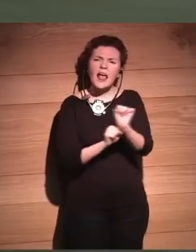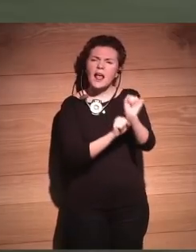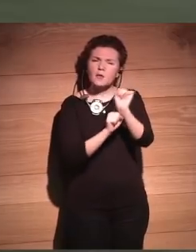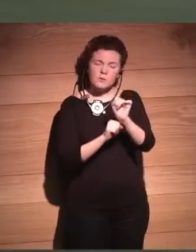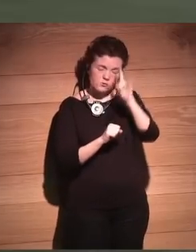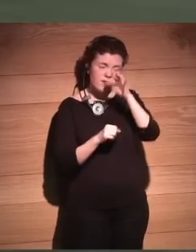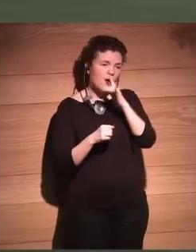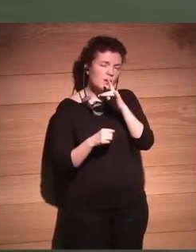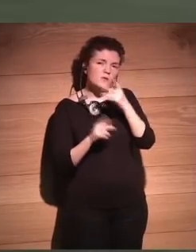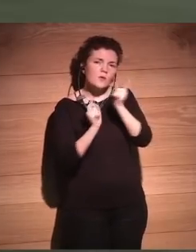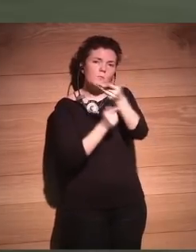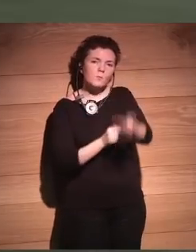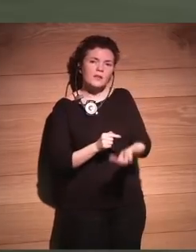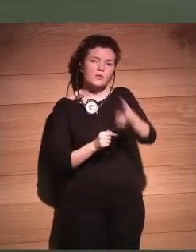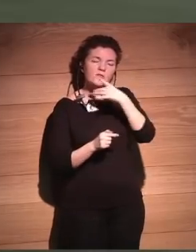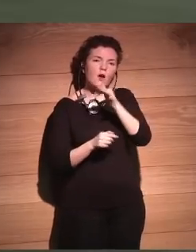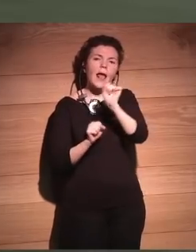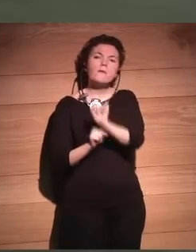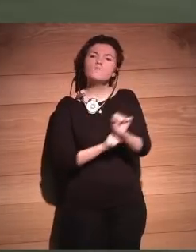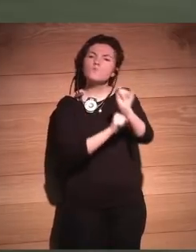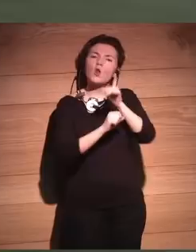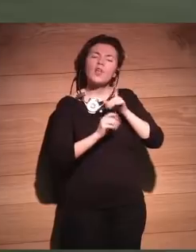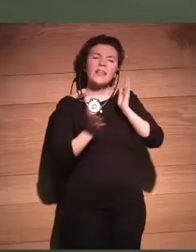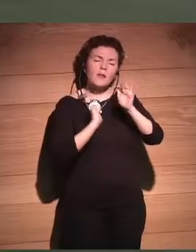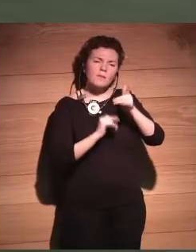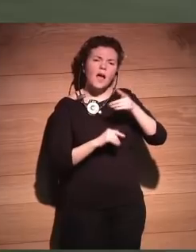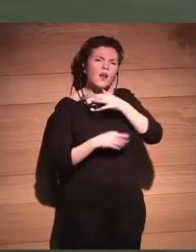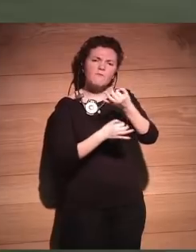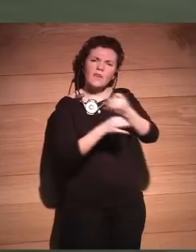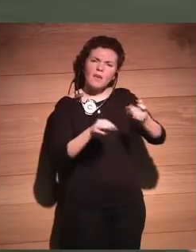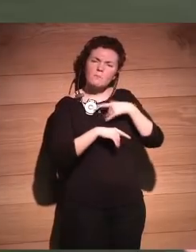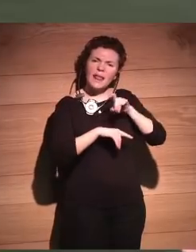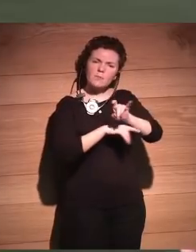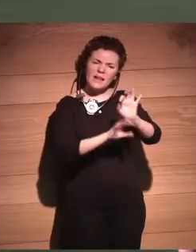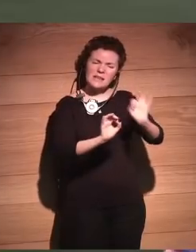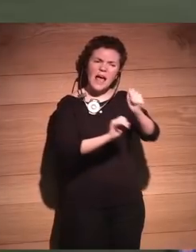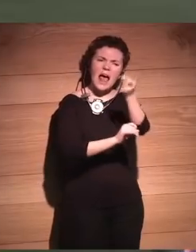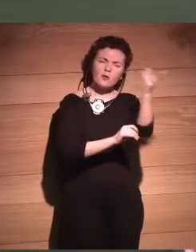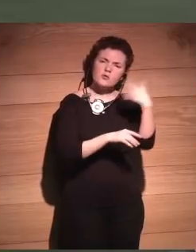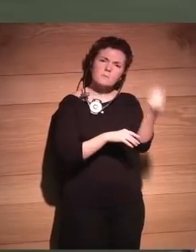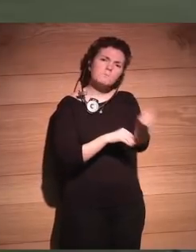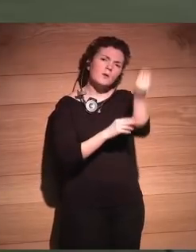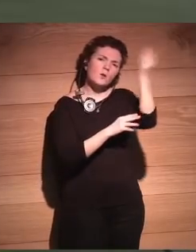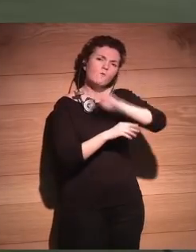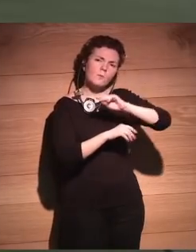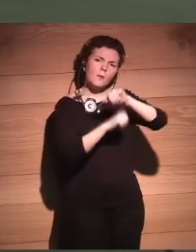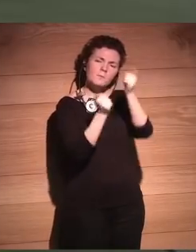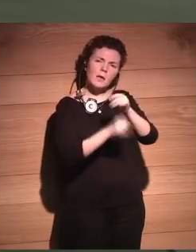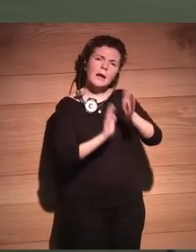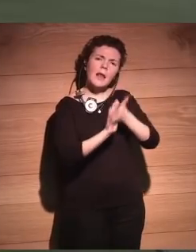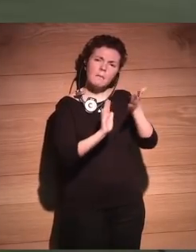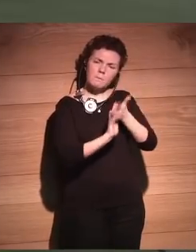la inmunoterapia es eficaz para algunos tipos de tumores muy concretos. Esto está mejorando de forma bastante